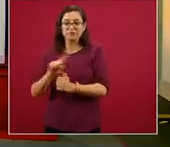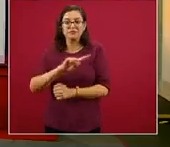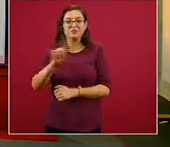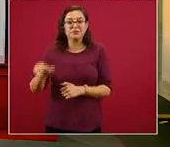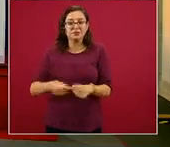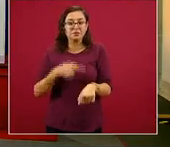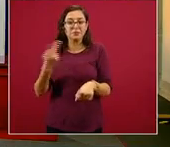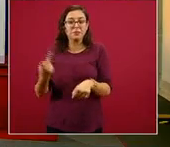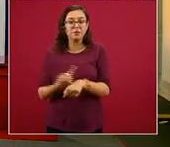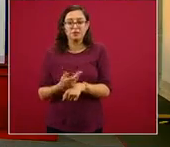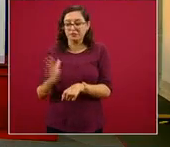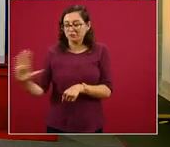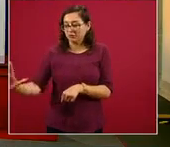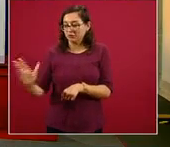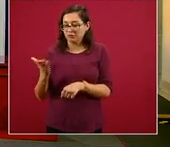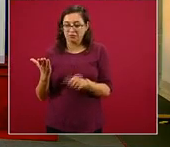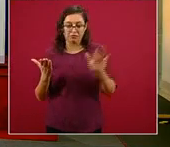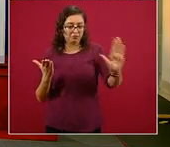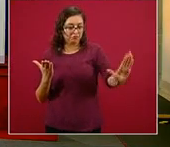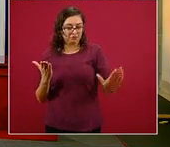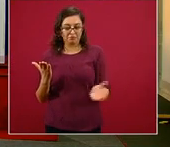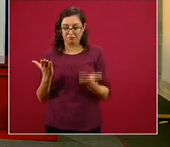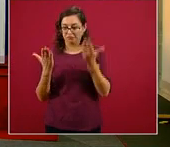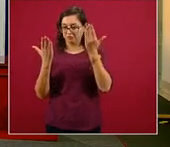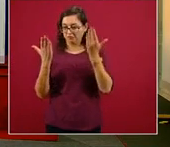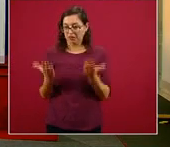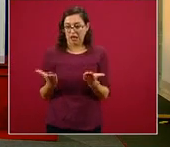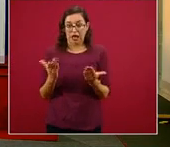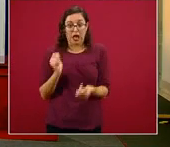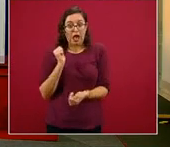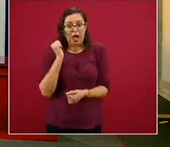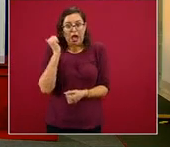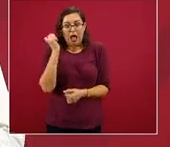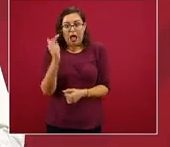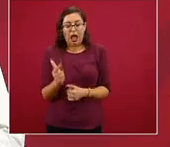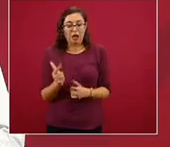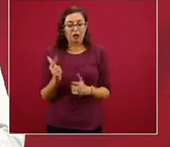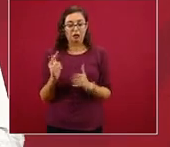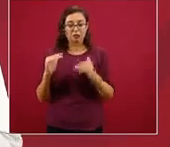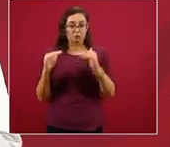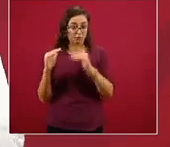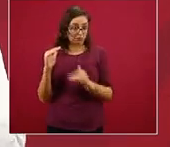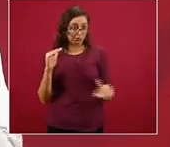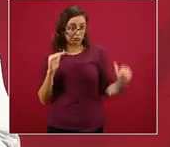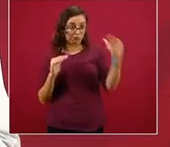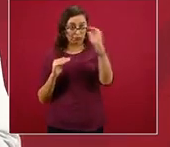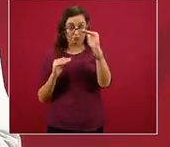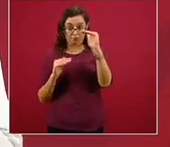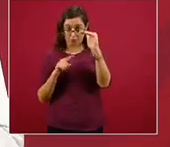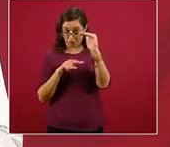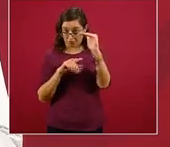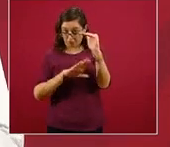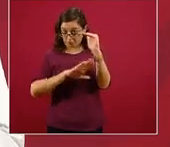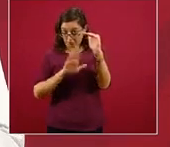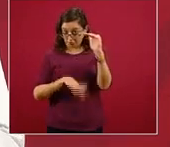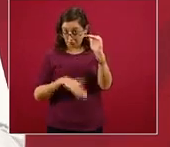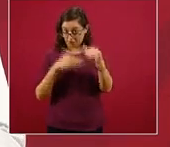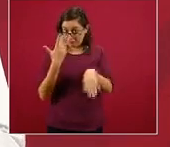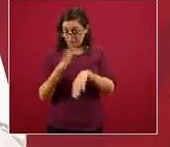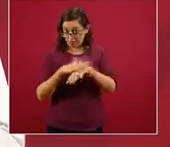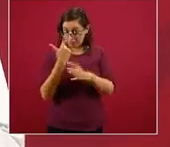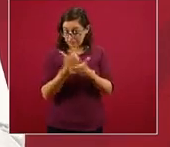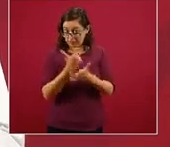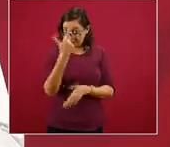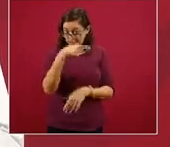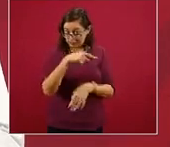el doctor Borja, precisamente tampoco se ve una diferencia importante o un mayor riesgo para los profesionales